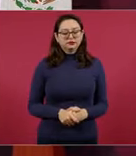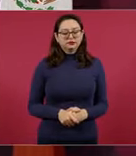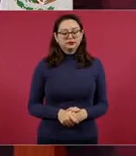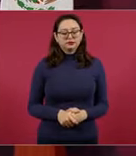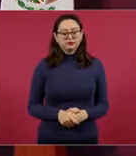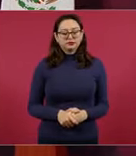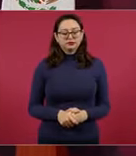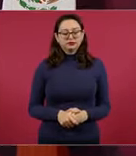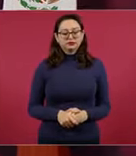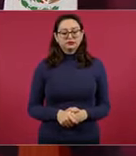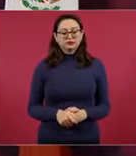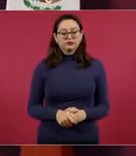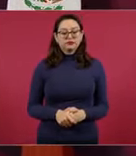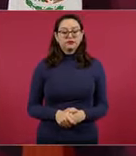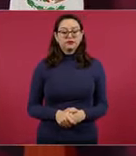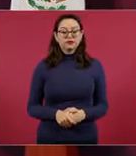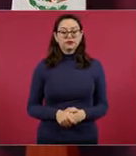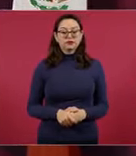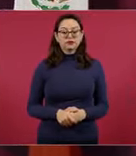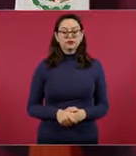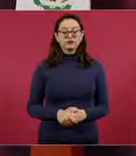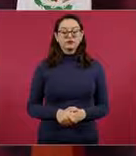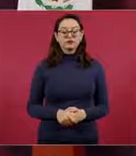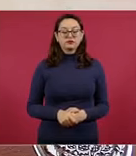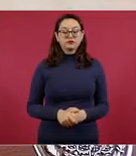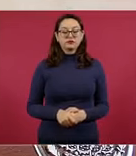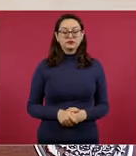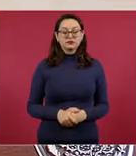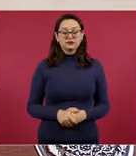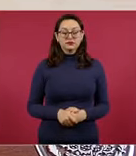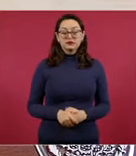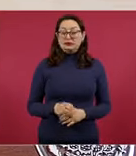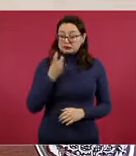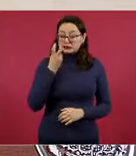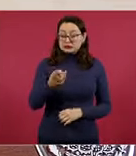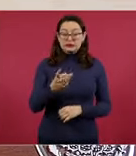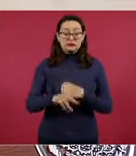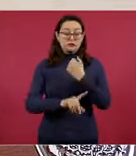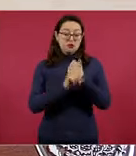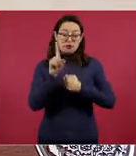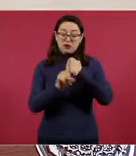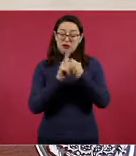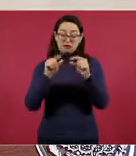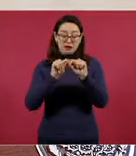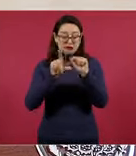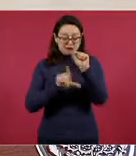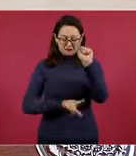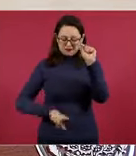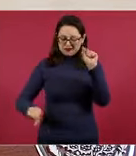Porque eso es lo que más ha dañado a México.